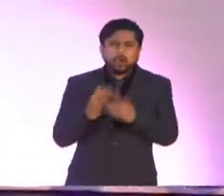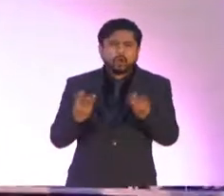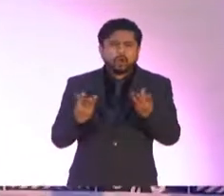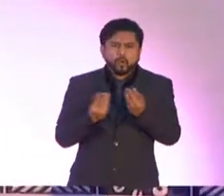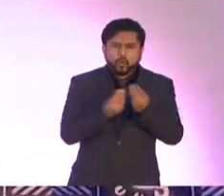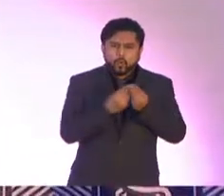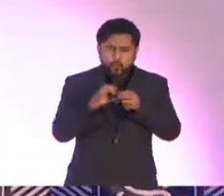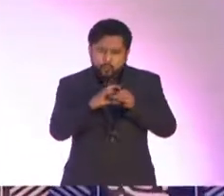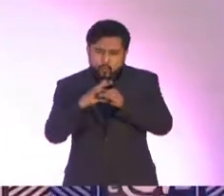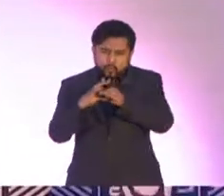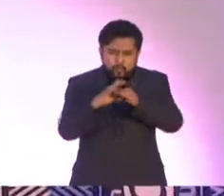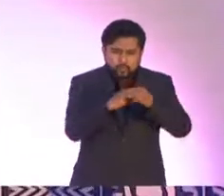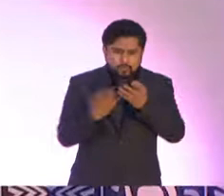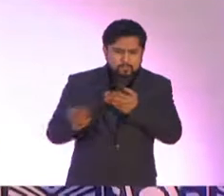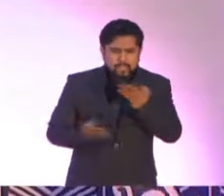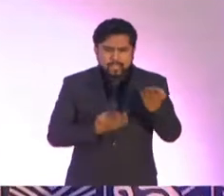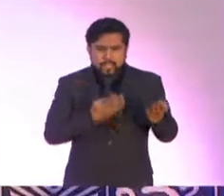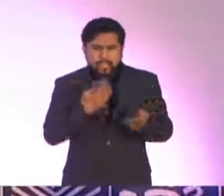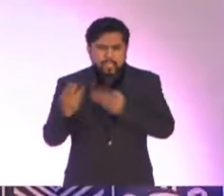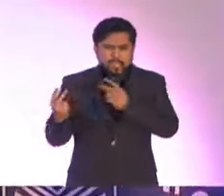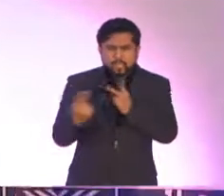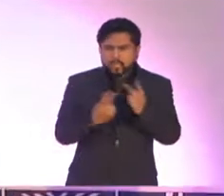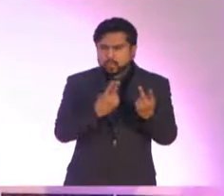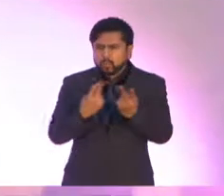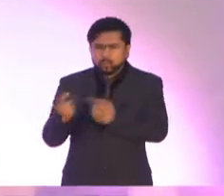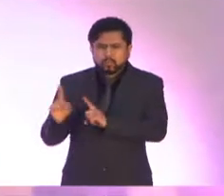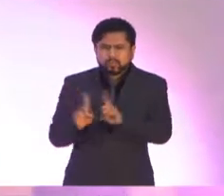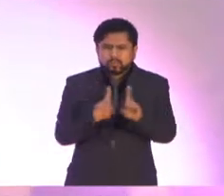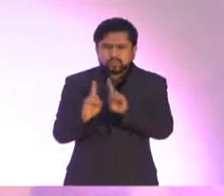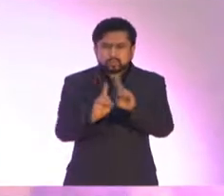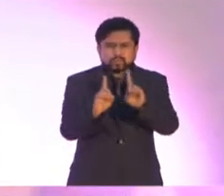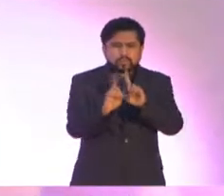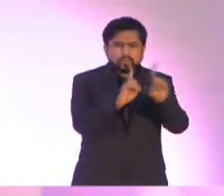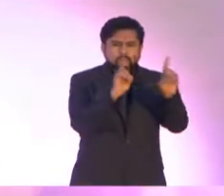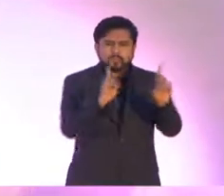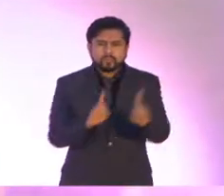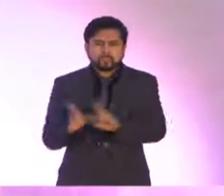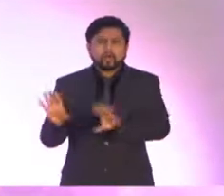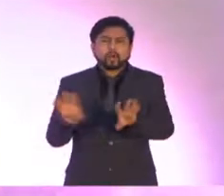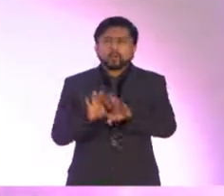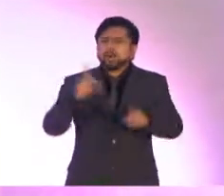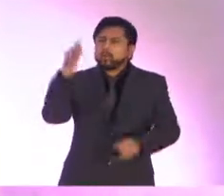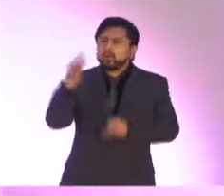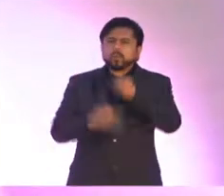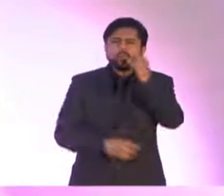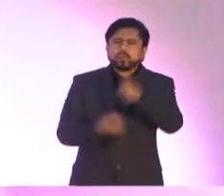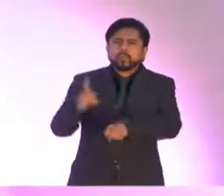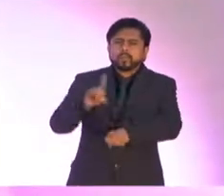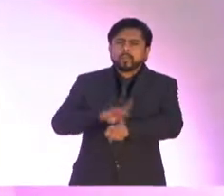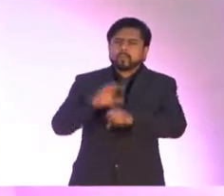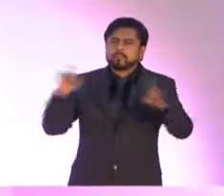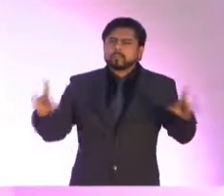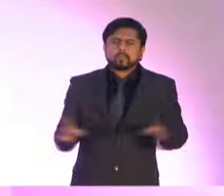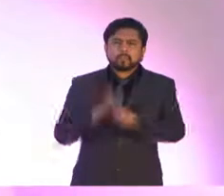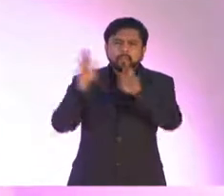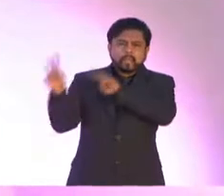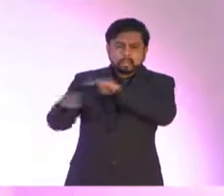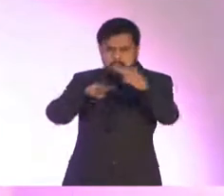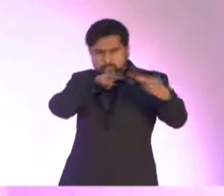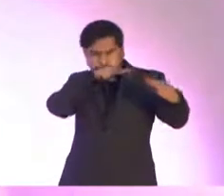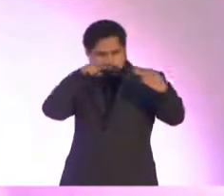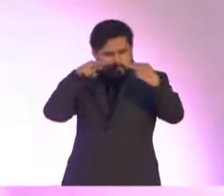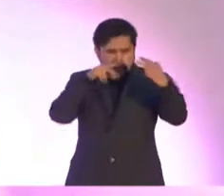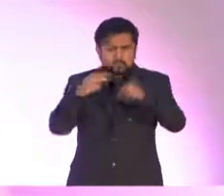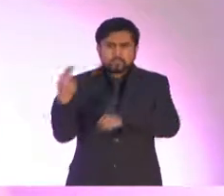fuego, bailar mientras el humo se extingue, menguar el último aliento, detenernos y mirar.